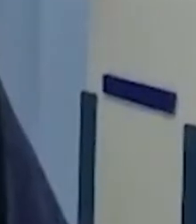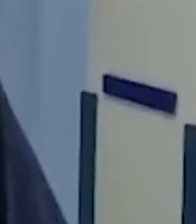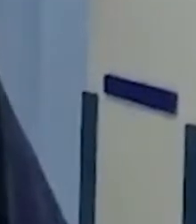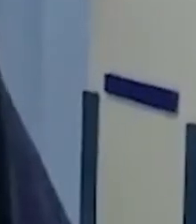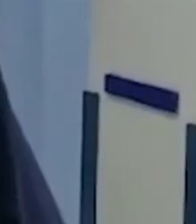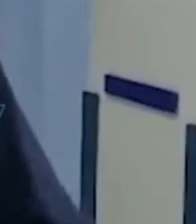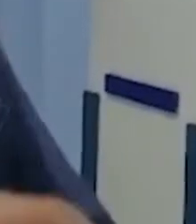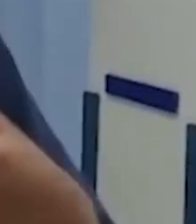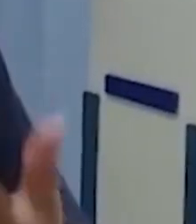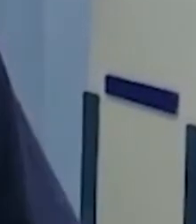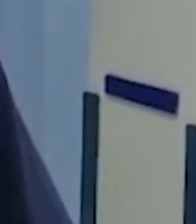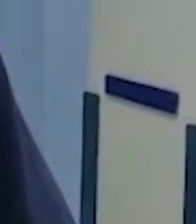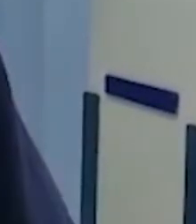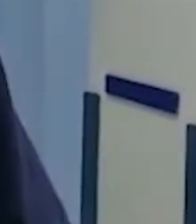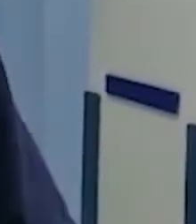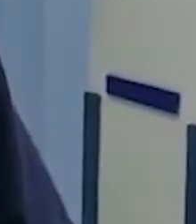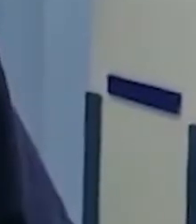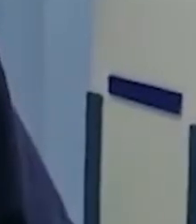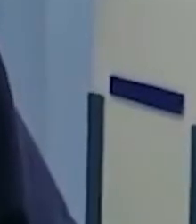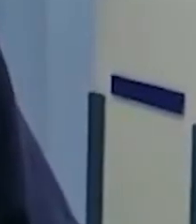internados.